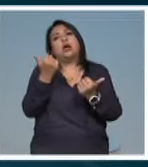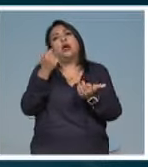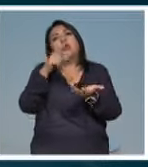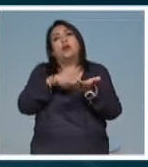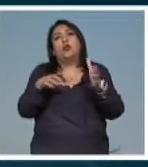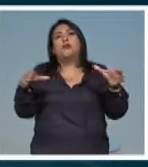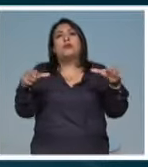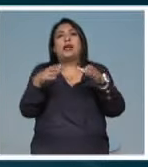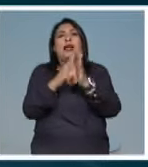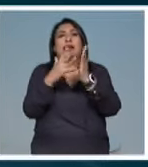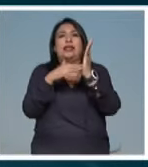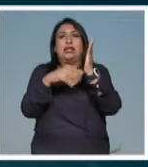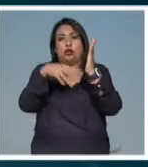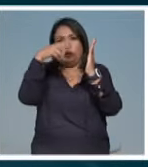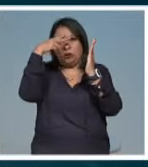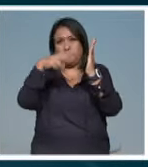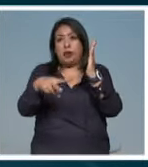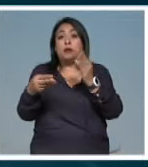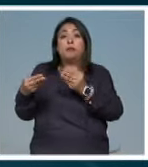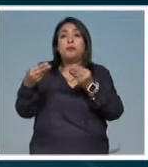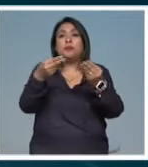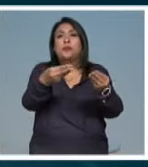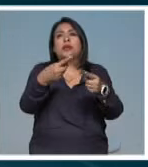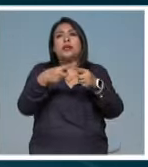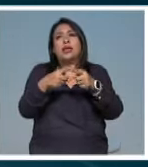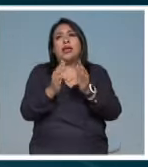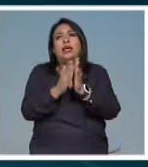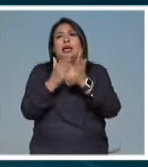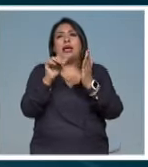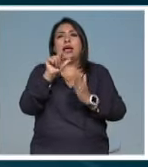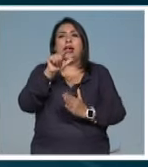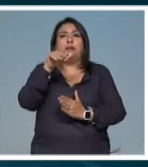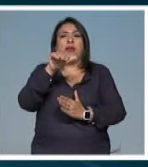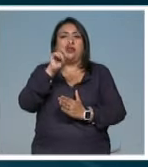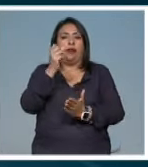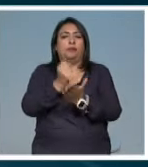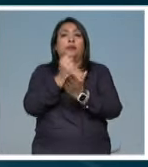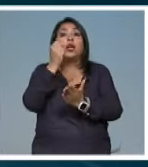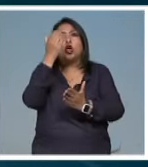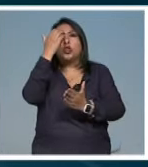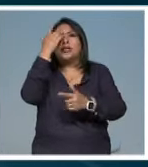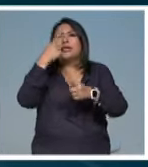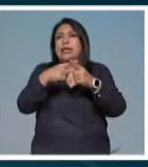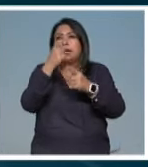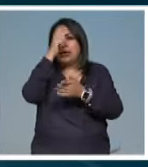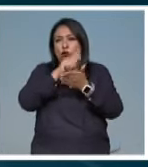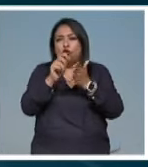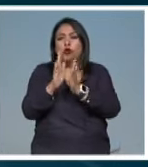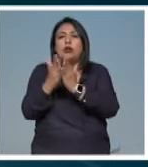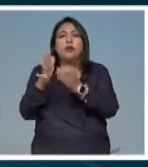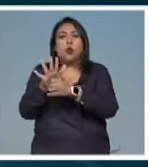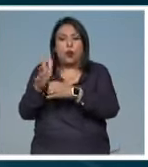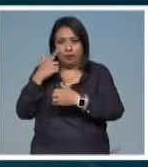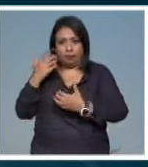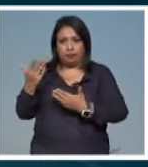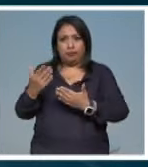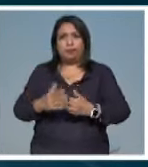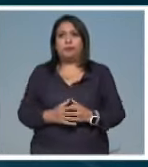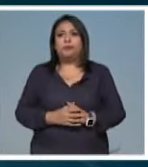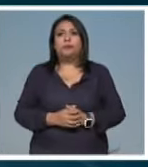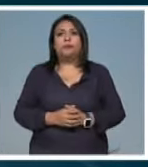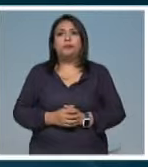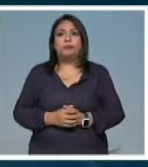el ámbito literario de México. Ha sido recibido por una publicación de Almadía. Vamos a conocer al autor y a la obra. El